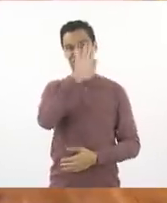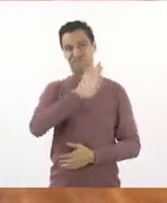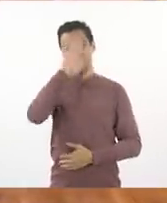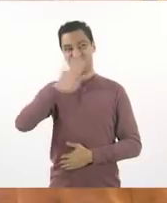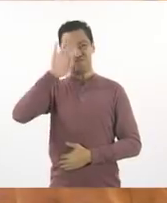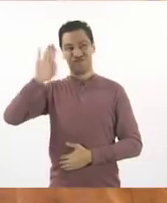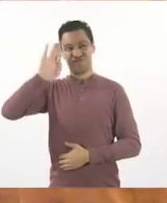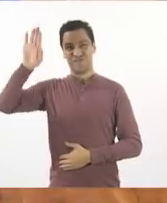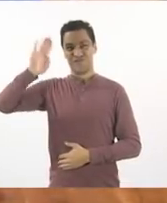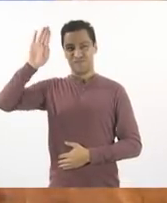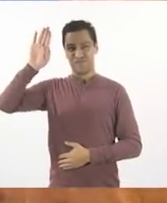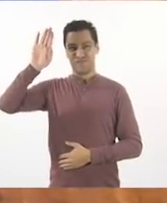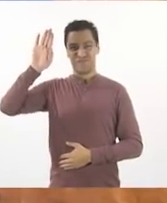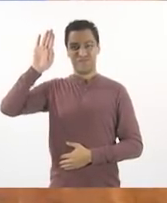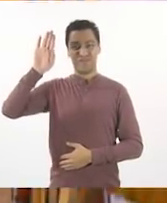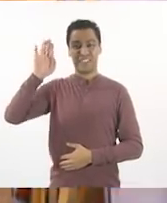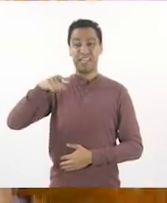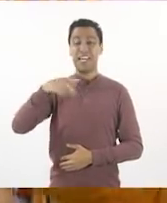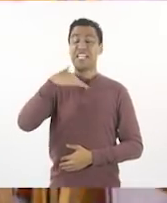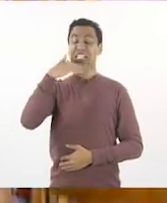trampa.